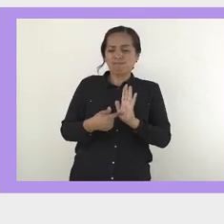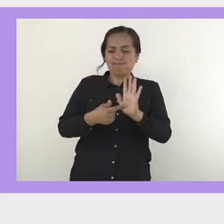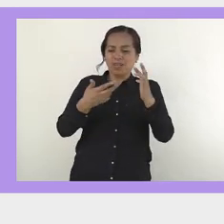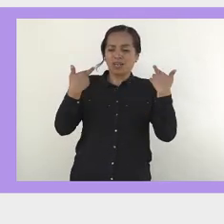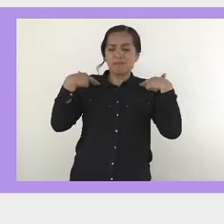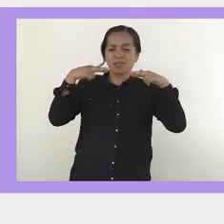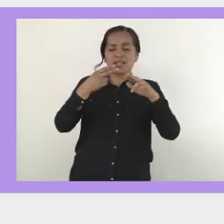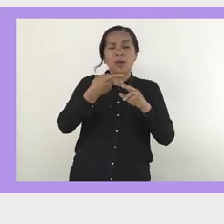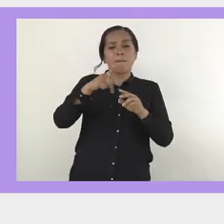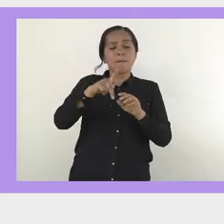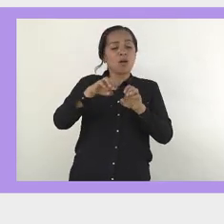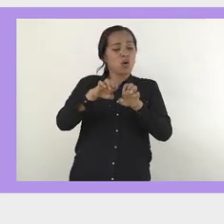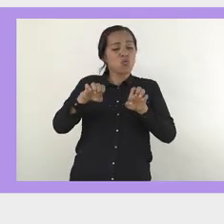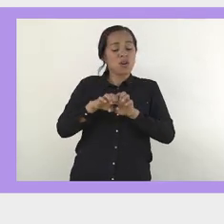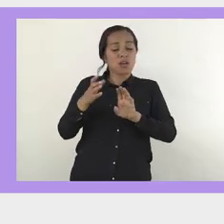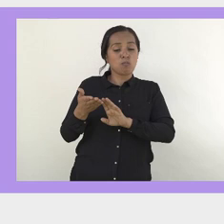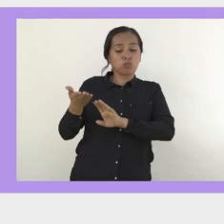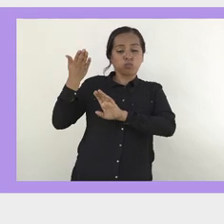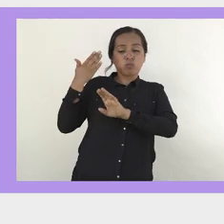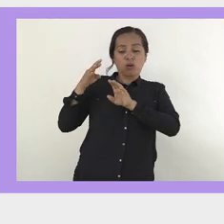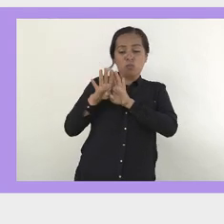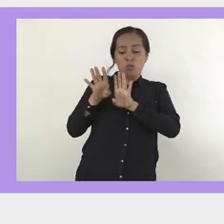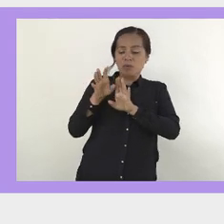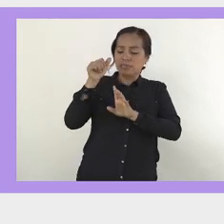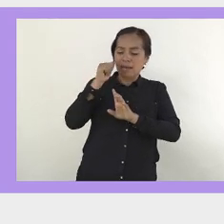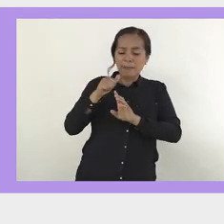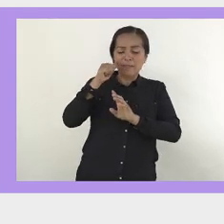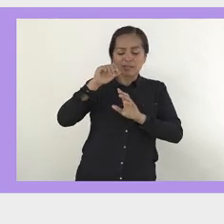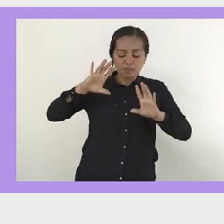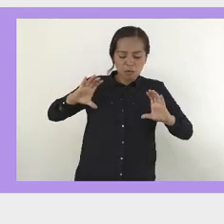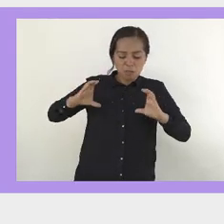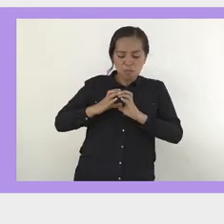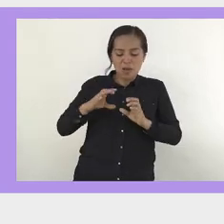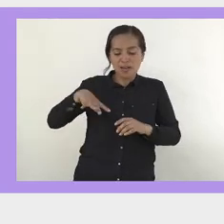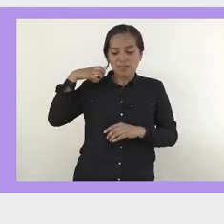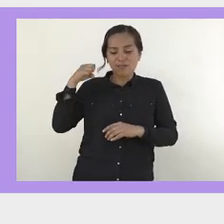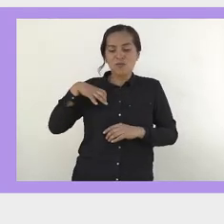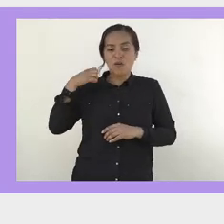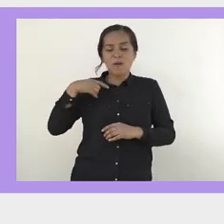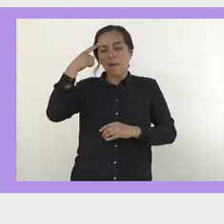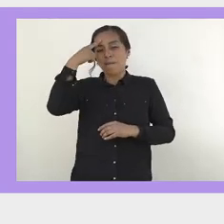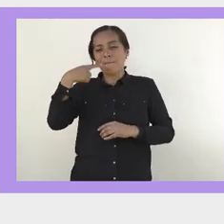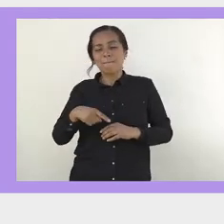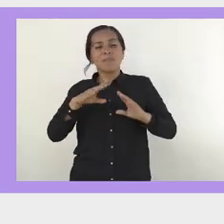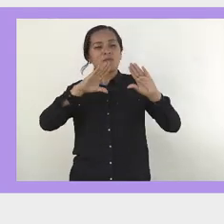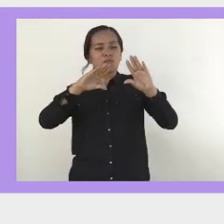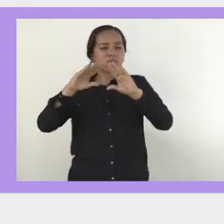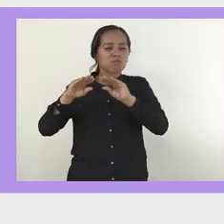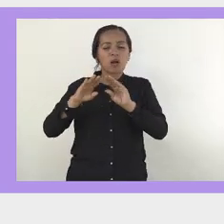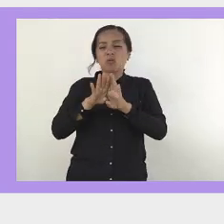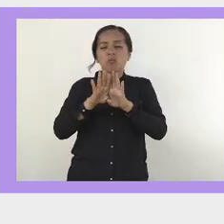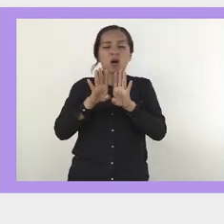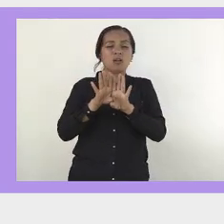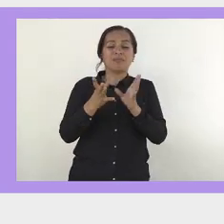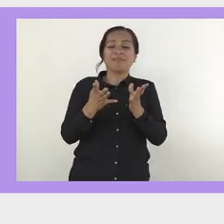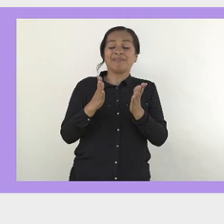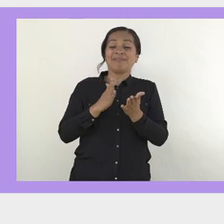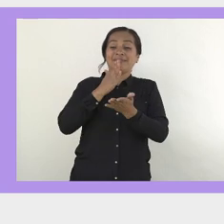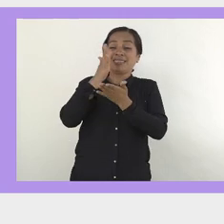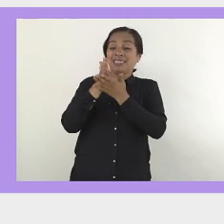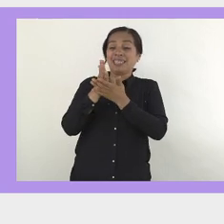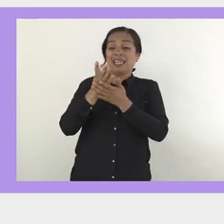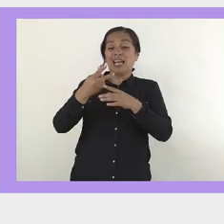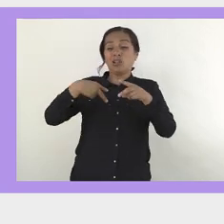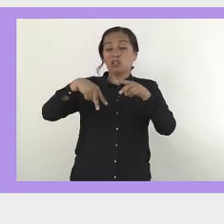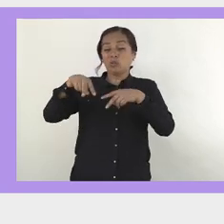detrás de de Eleven Legends que que se esfuerza todos los días por por hacer la cobertura por ir a los partidos que no es nada fácil